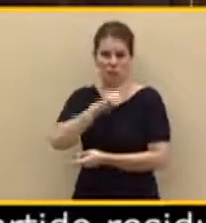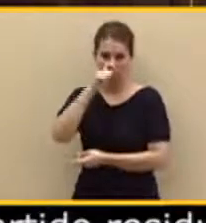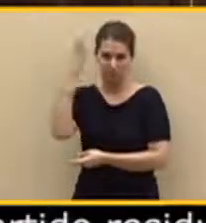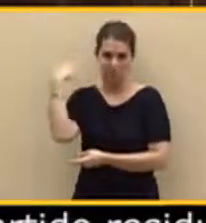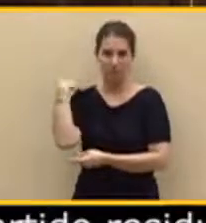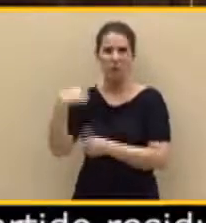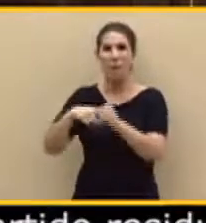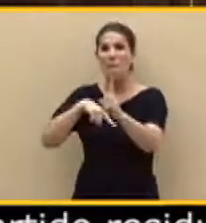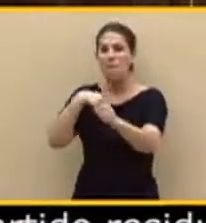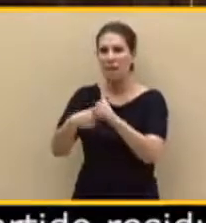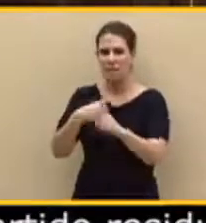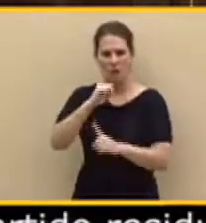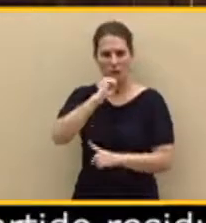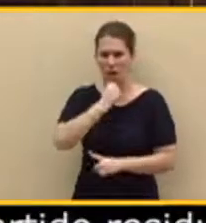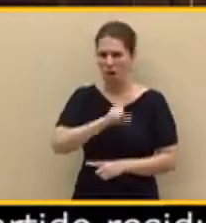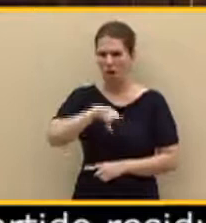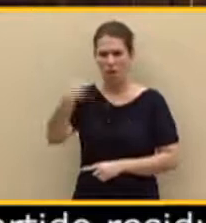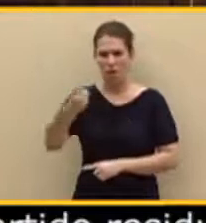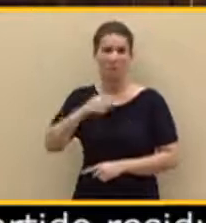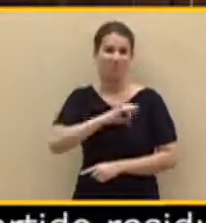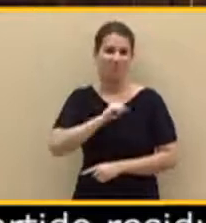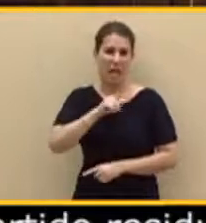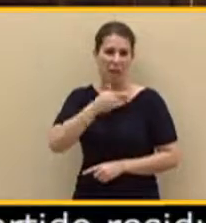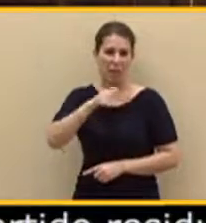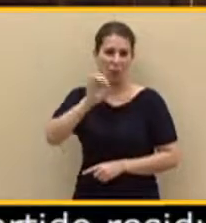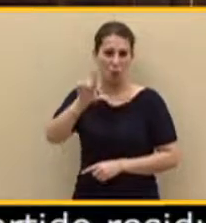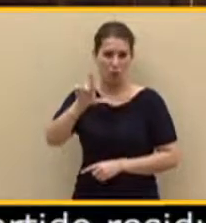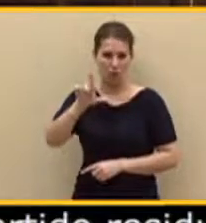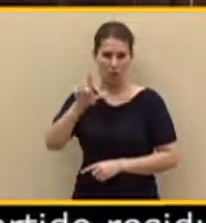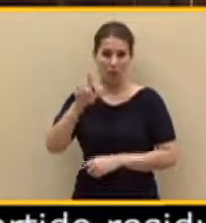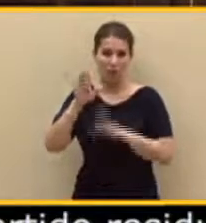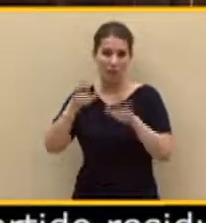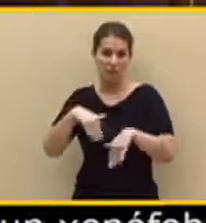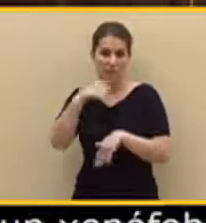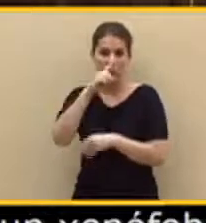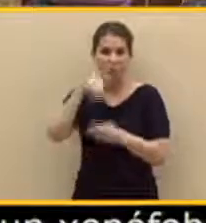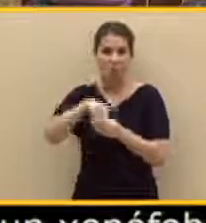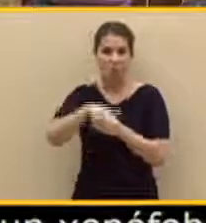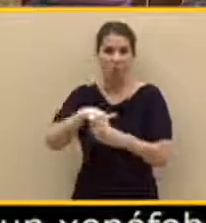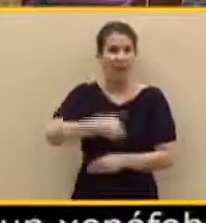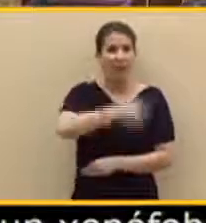al frente, el señor Albiol, si eso daba alas a su granero de votos en el resto del Estado.